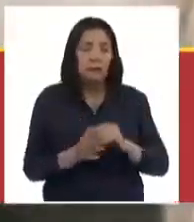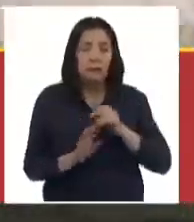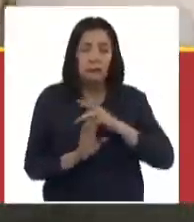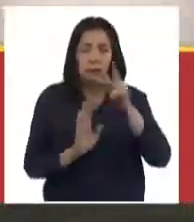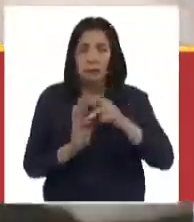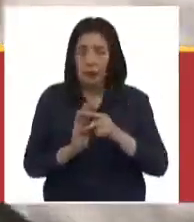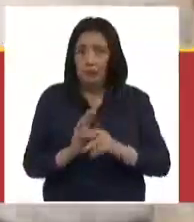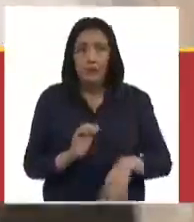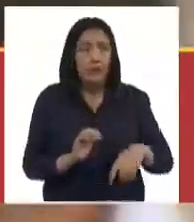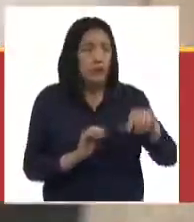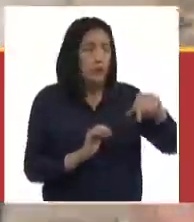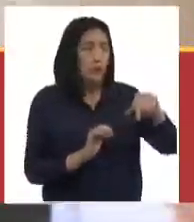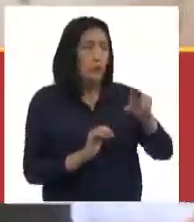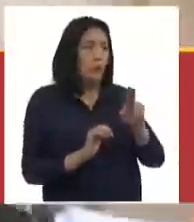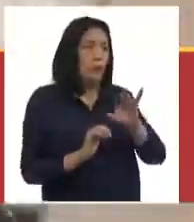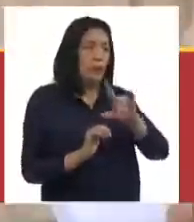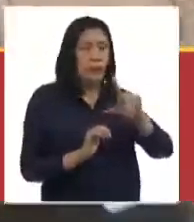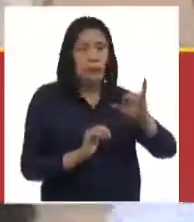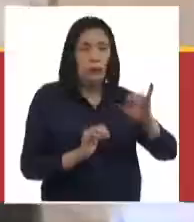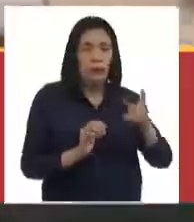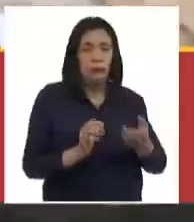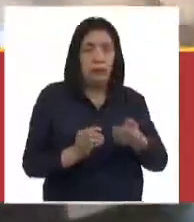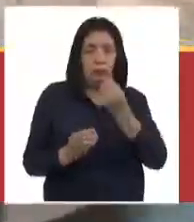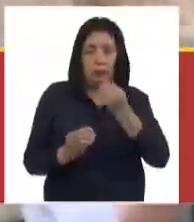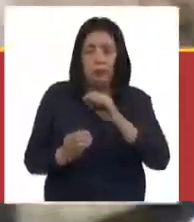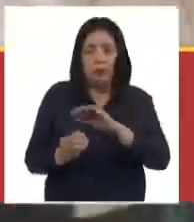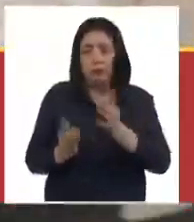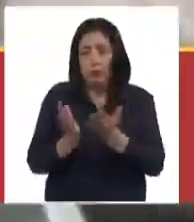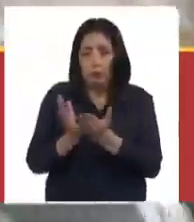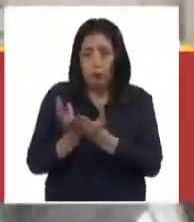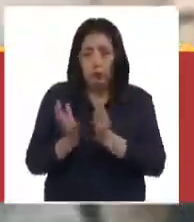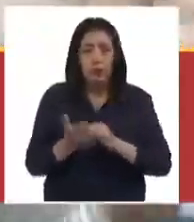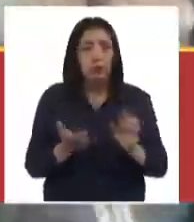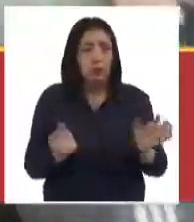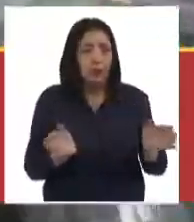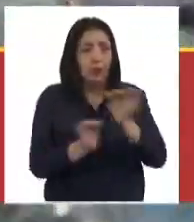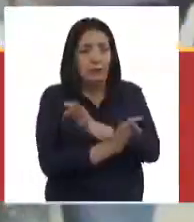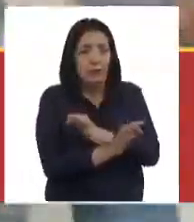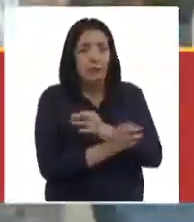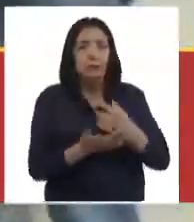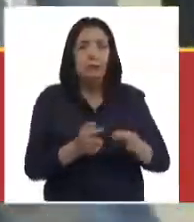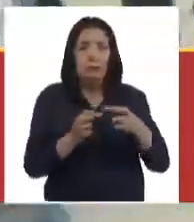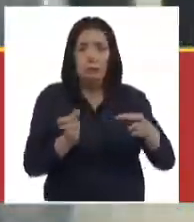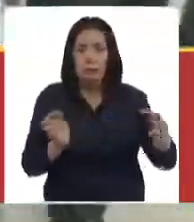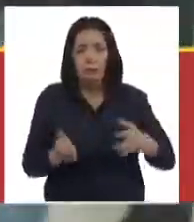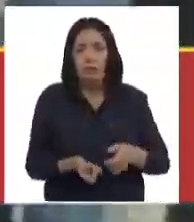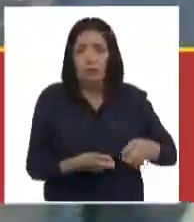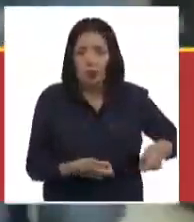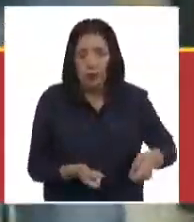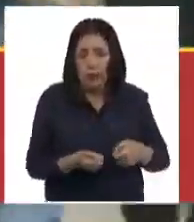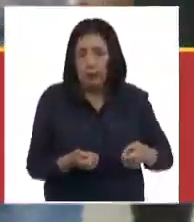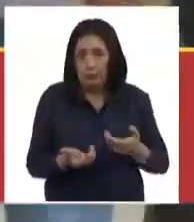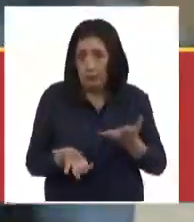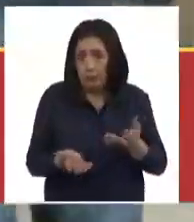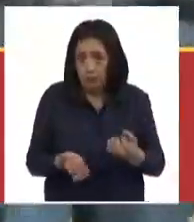programa Caliwarma va para enfocarlo de otra manera con productos agrícolas, es lo que ha dicho Jorge.